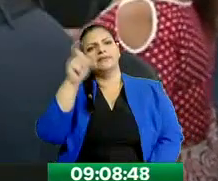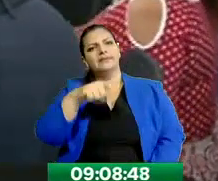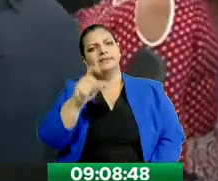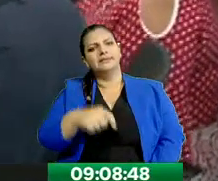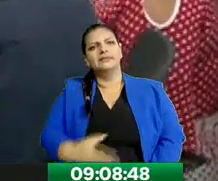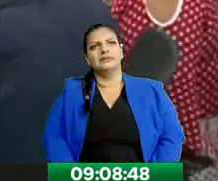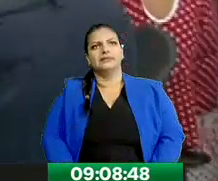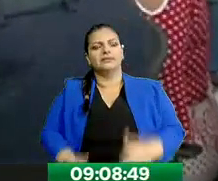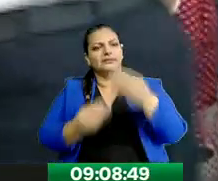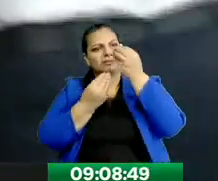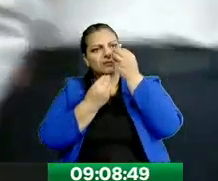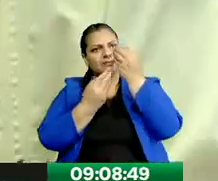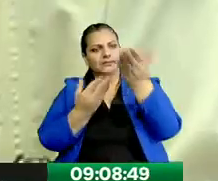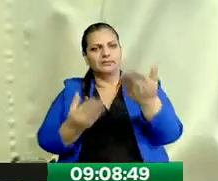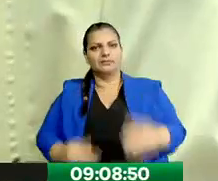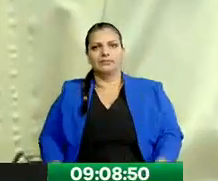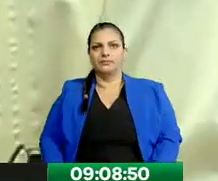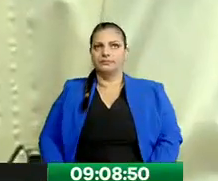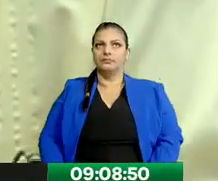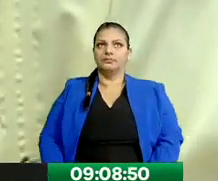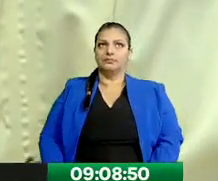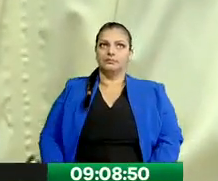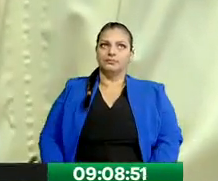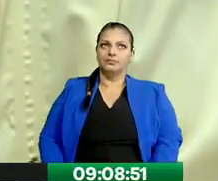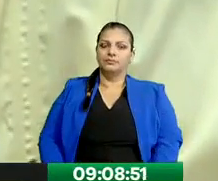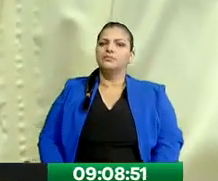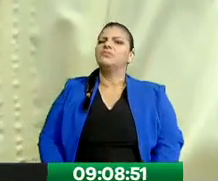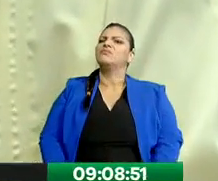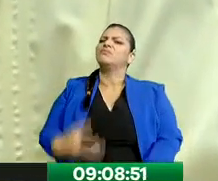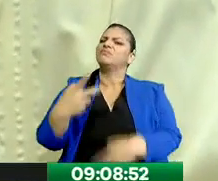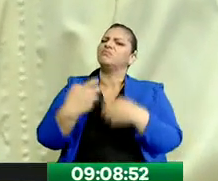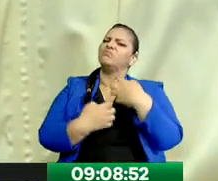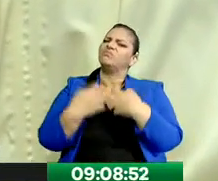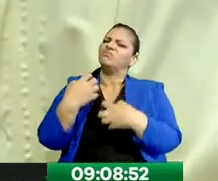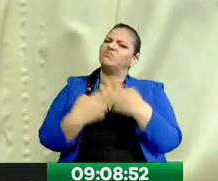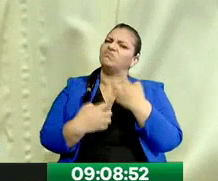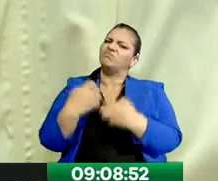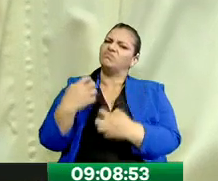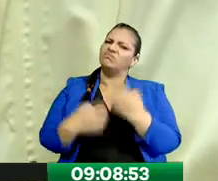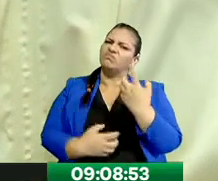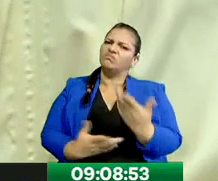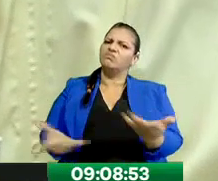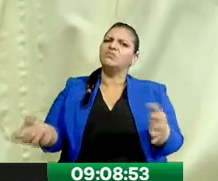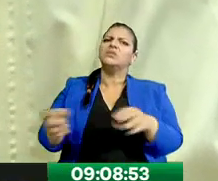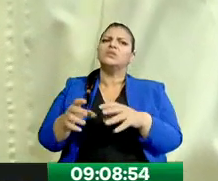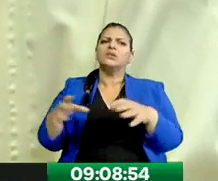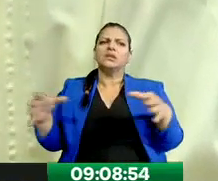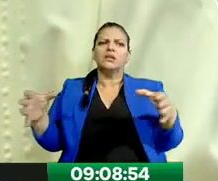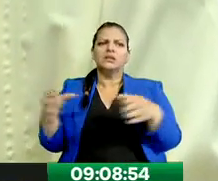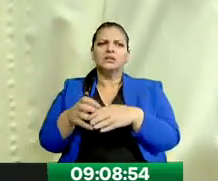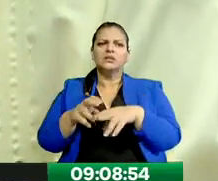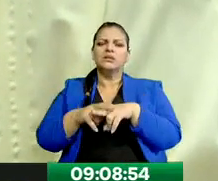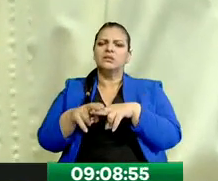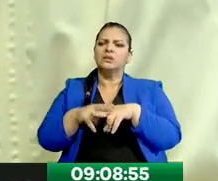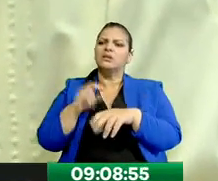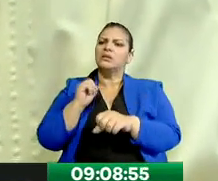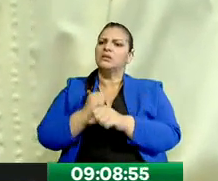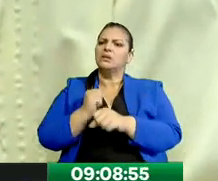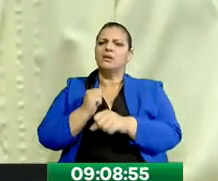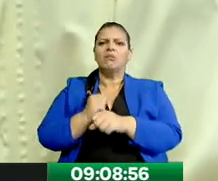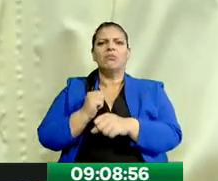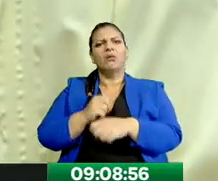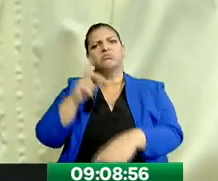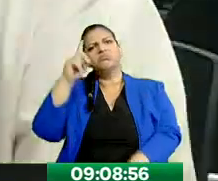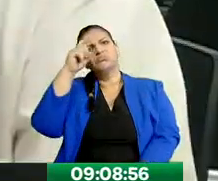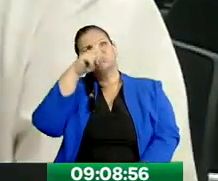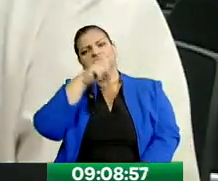no les hace mucha gracia. Esto está causando mucho malestar en nuestro gremio, porque cada vez hay menos trabajo,